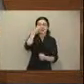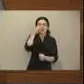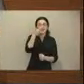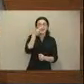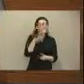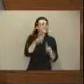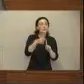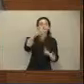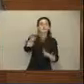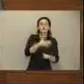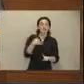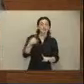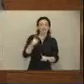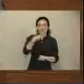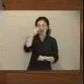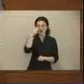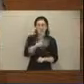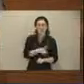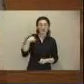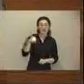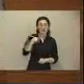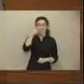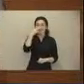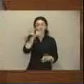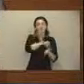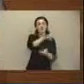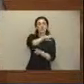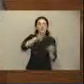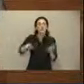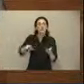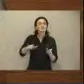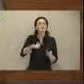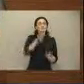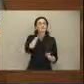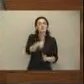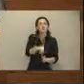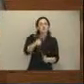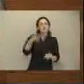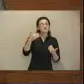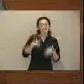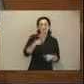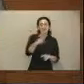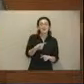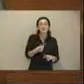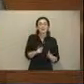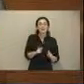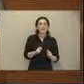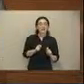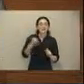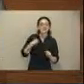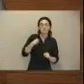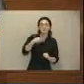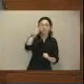defender los intereses generales y los intereses de los ciudadanos es un motivo, como ya decía, para disipar esos